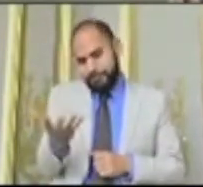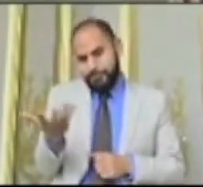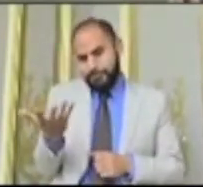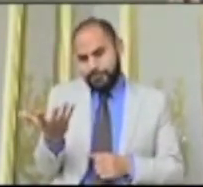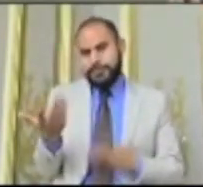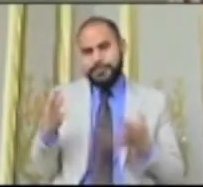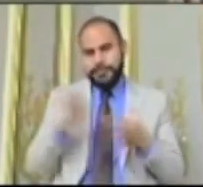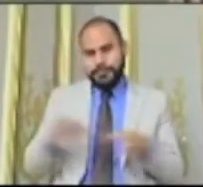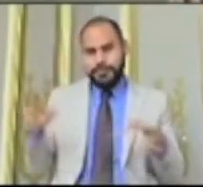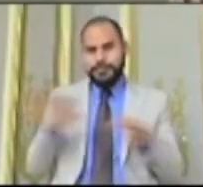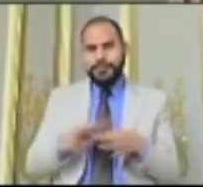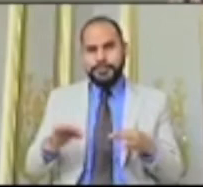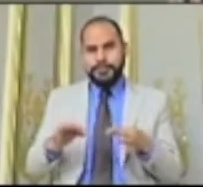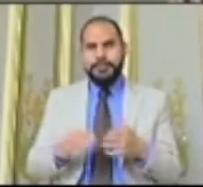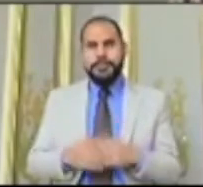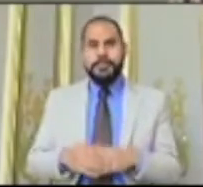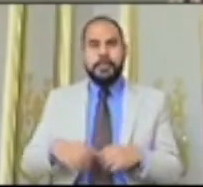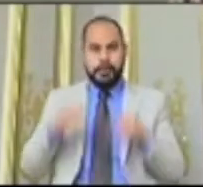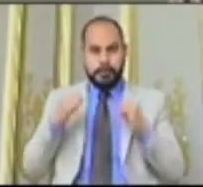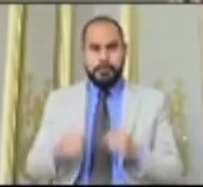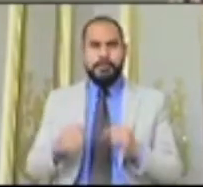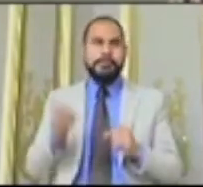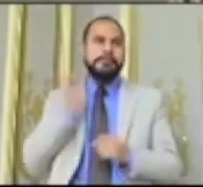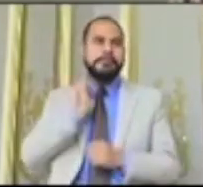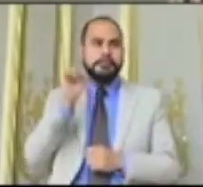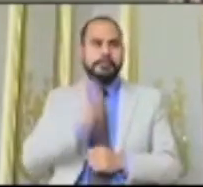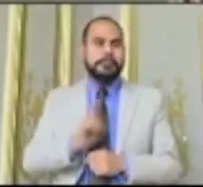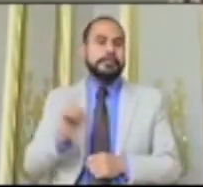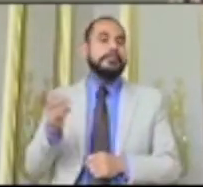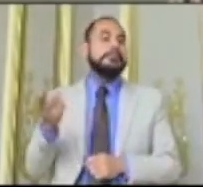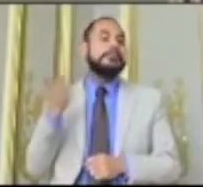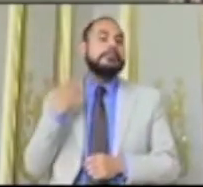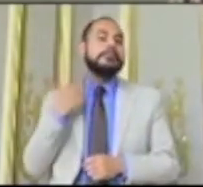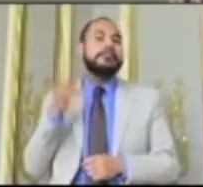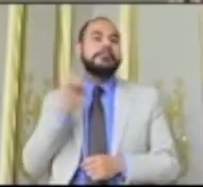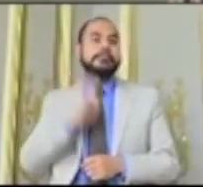cosas en el campo de lo serio, diputada, y dejemos de politizar. La realidad es que no es...